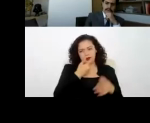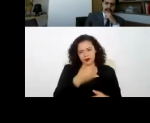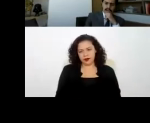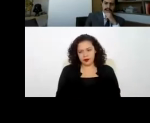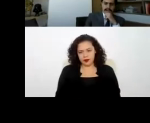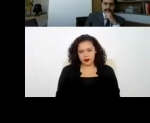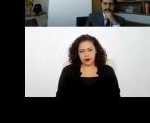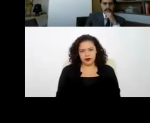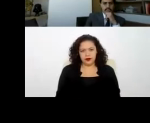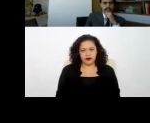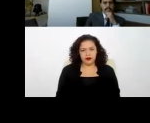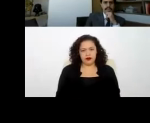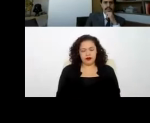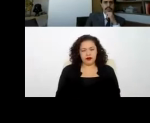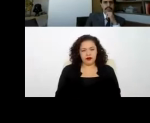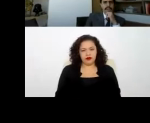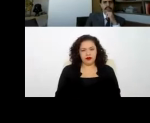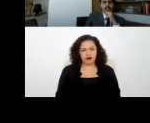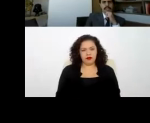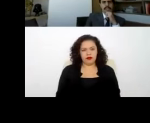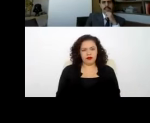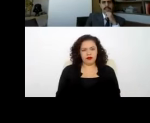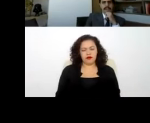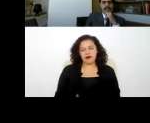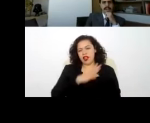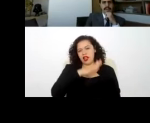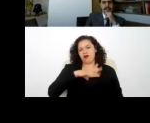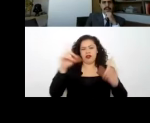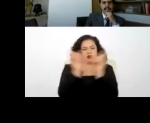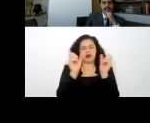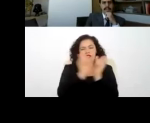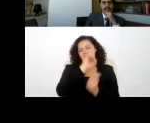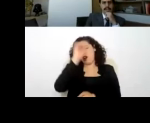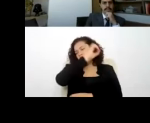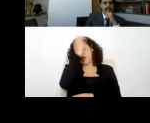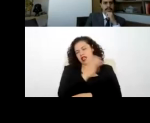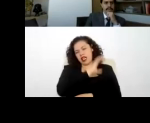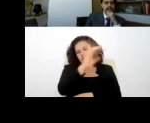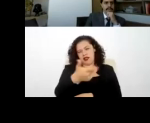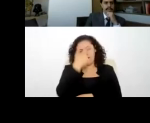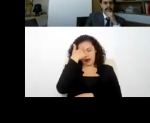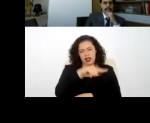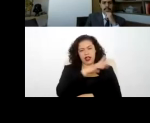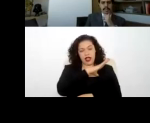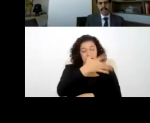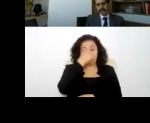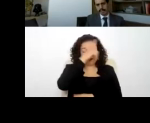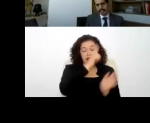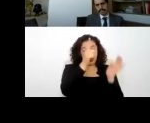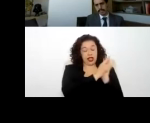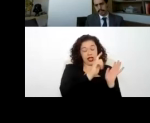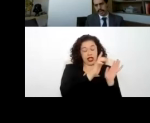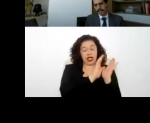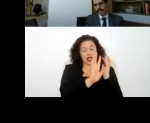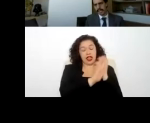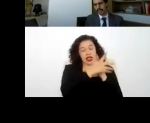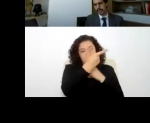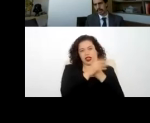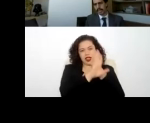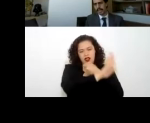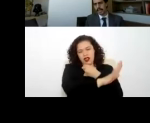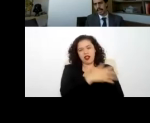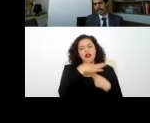Paso a que demos un repaso de las obligaciones generales bajo la ley antilavado. La primera me parecería